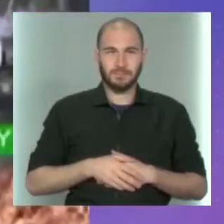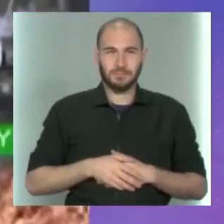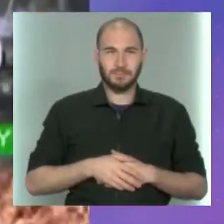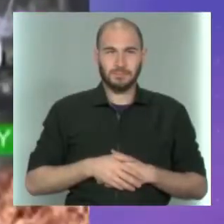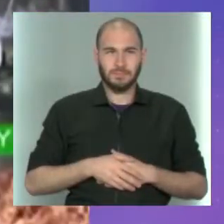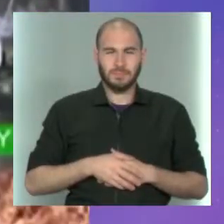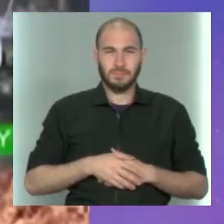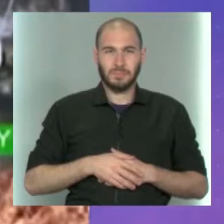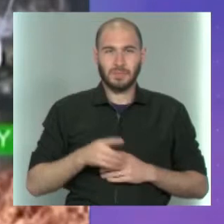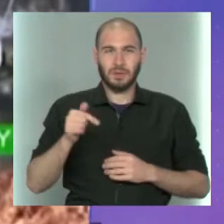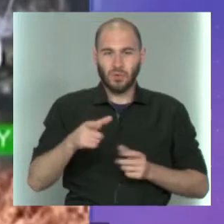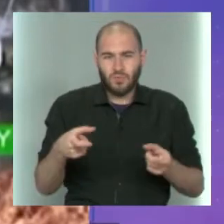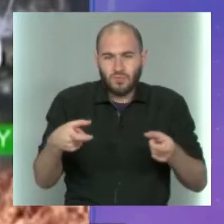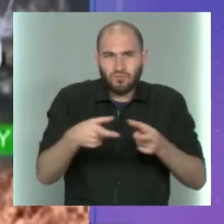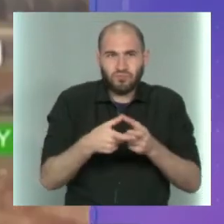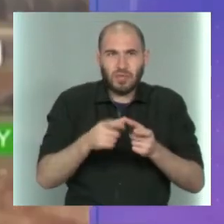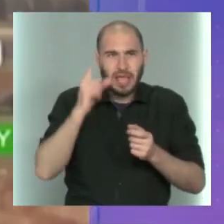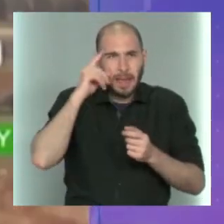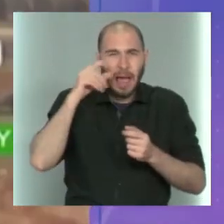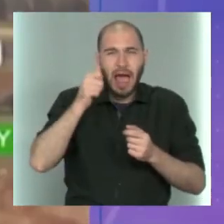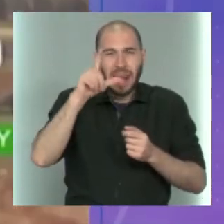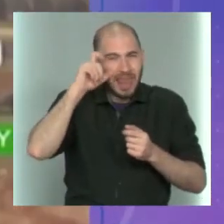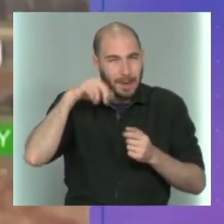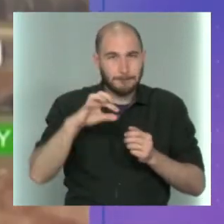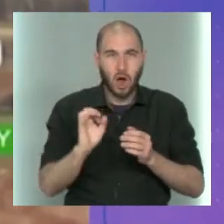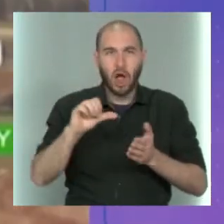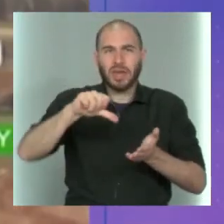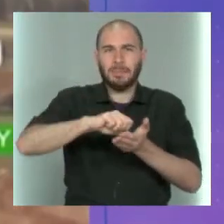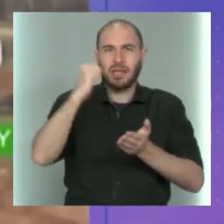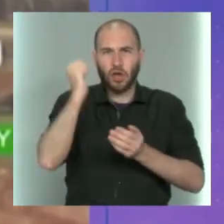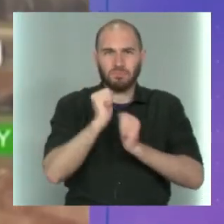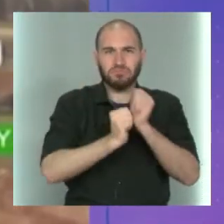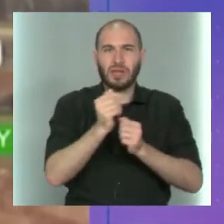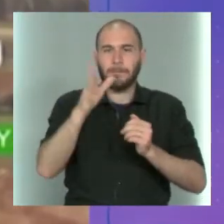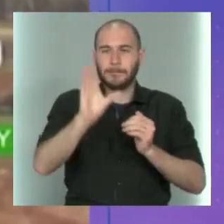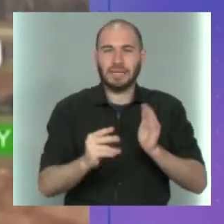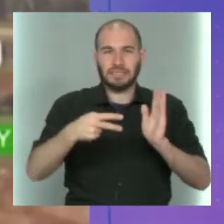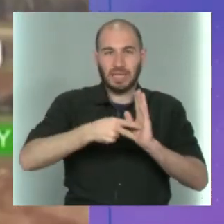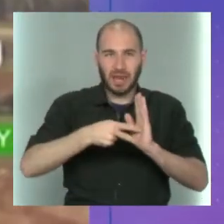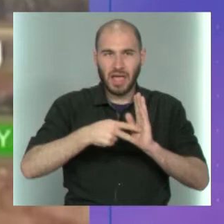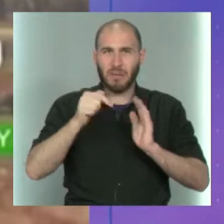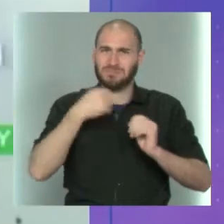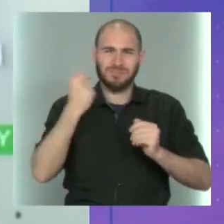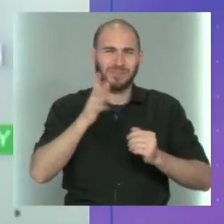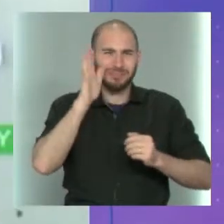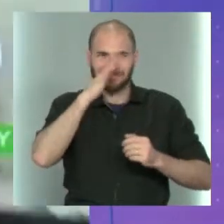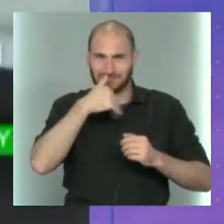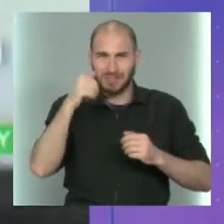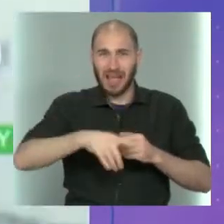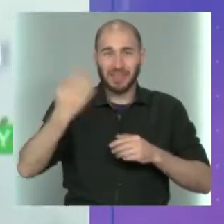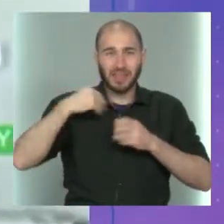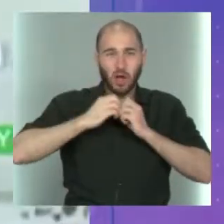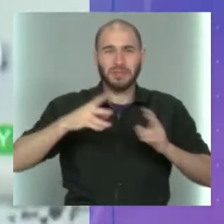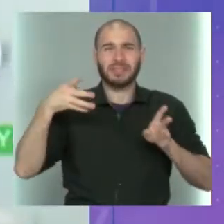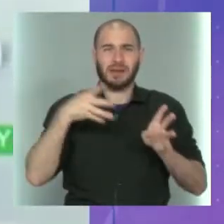El círculo se estrecha en torno a Alepo. Fue capital económica e industrial de Siria, joya arquitectónica y casi desde el comienzo